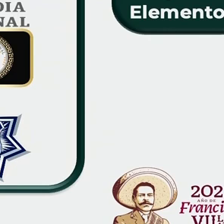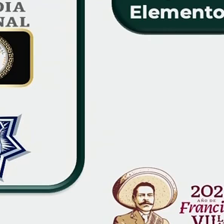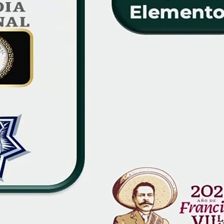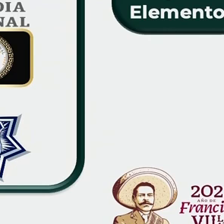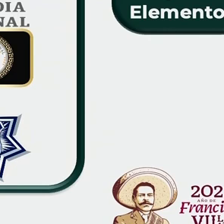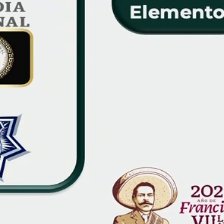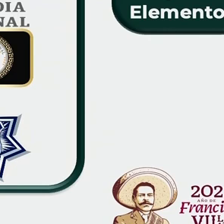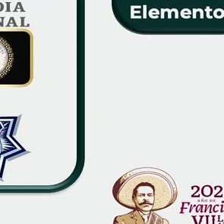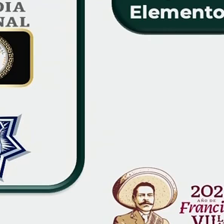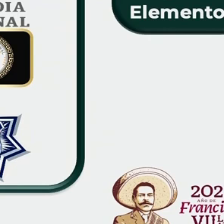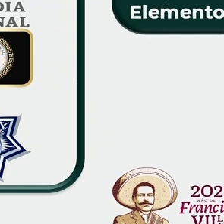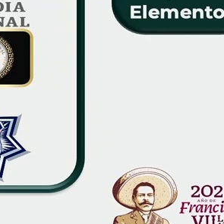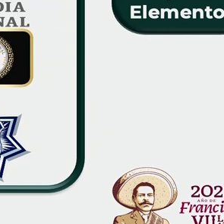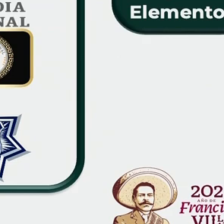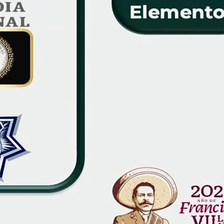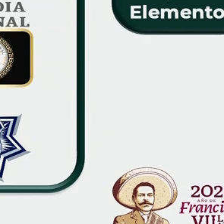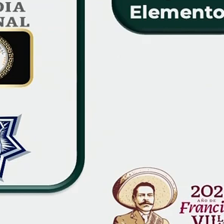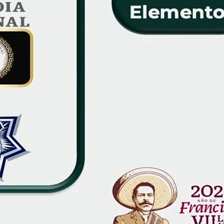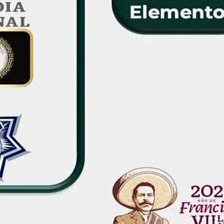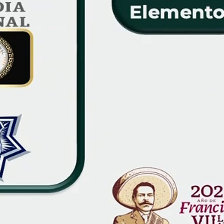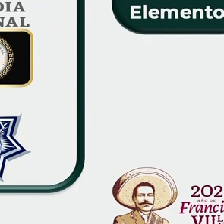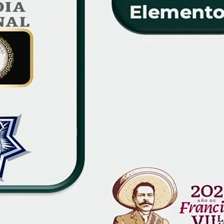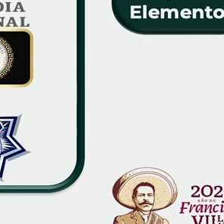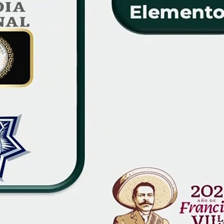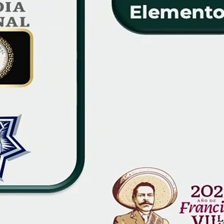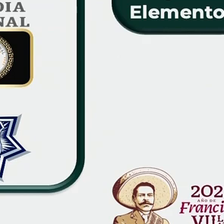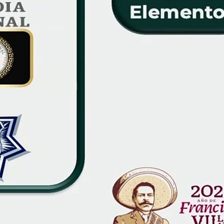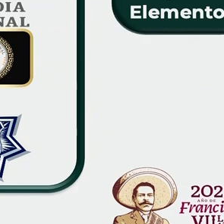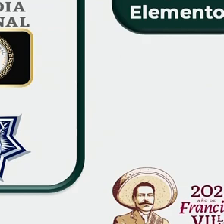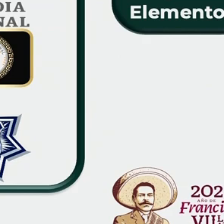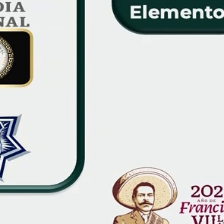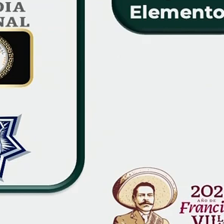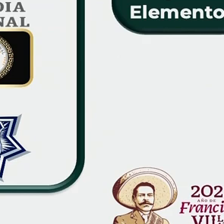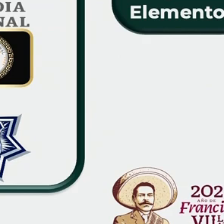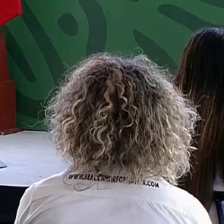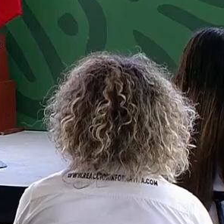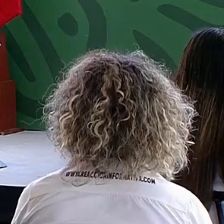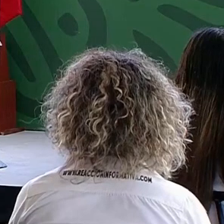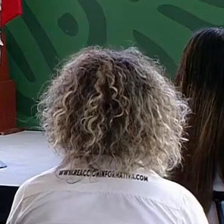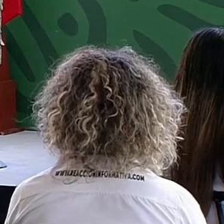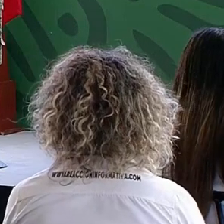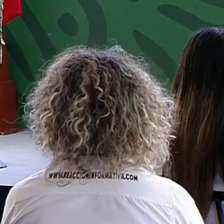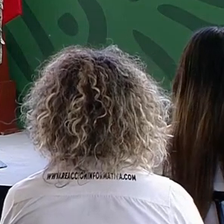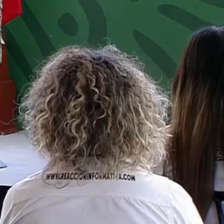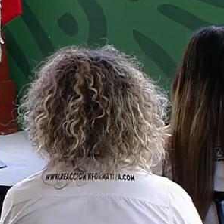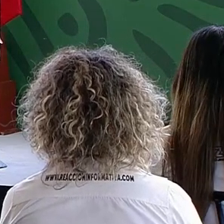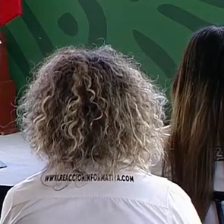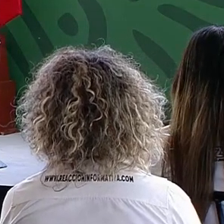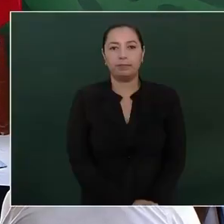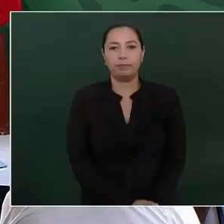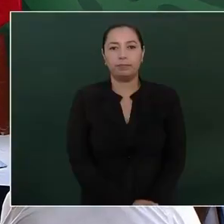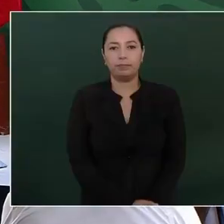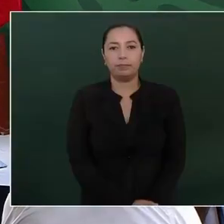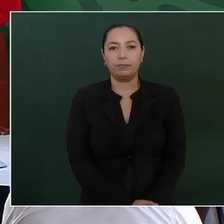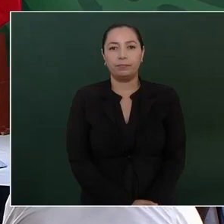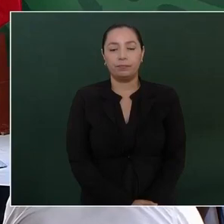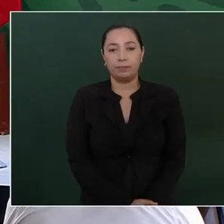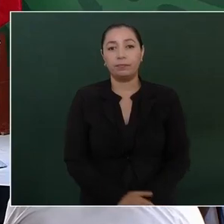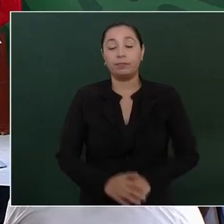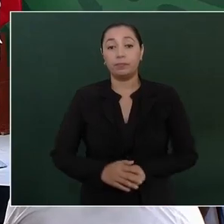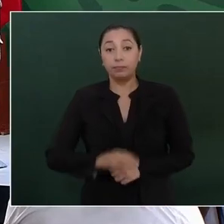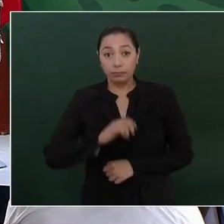las policías, hacen un gran total de 13.870 elementos